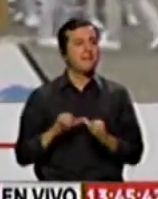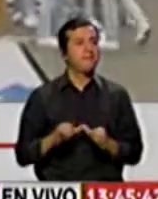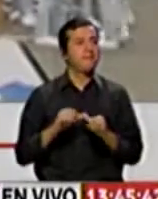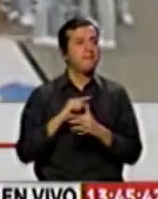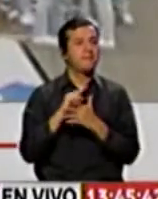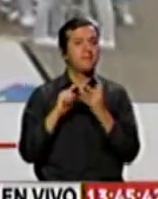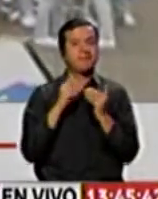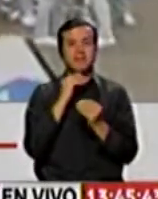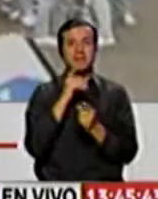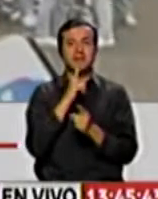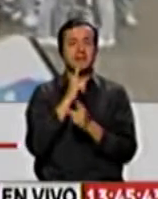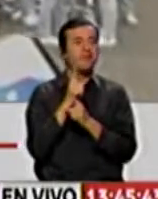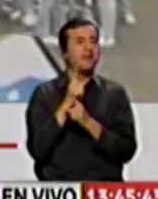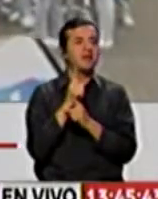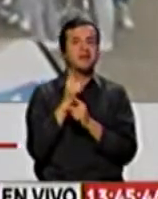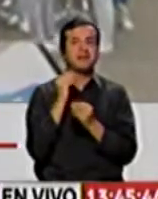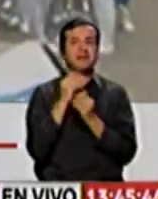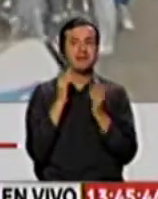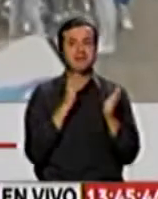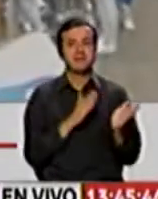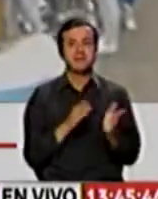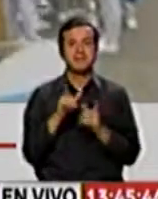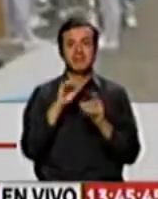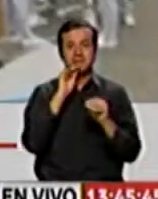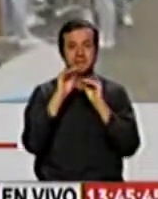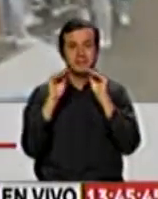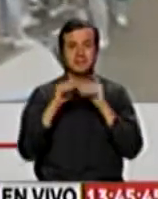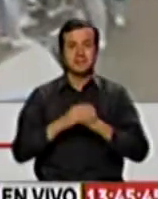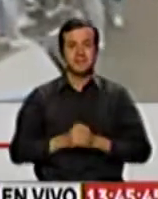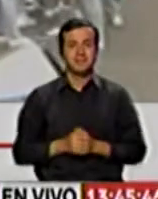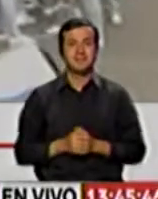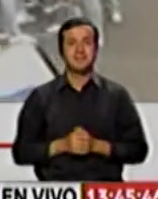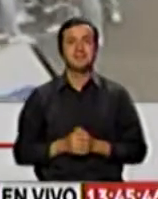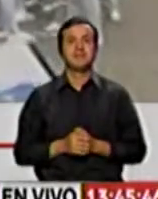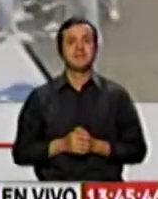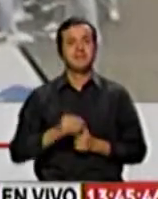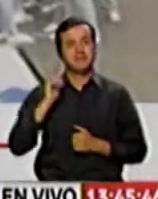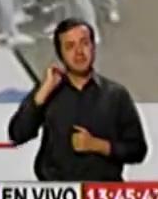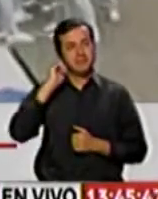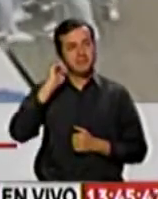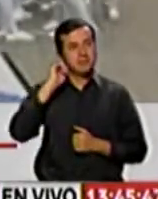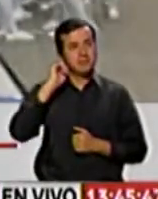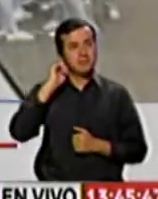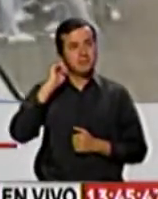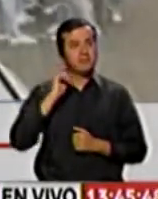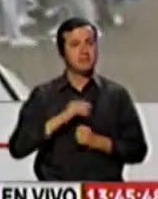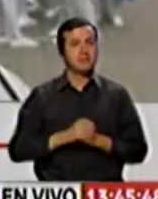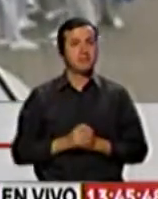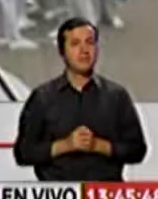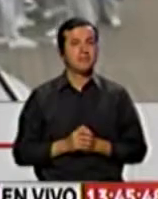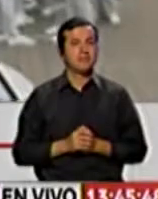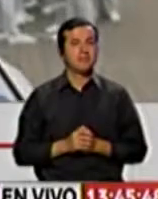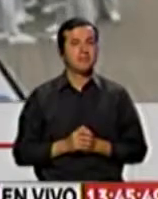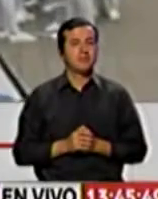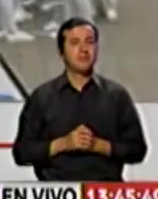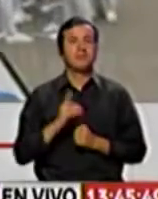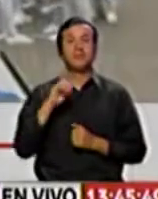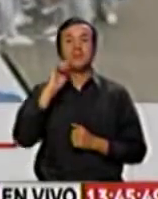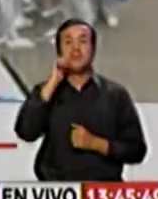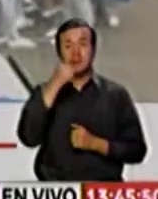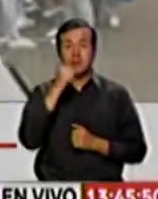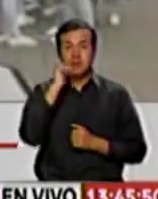en el sueño, vi la música. Y ahí fue que al otro